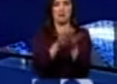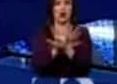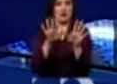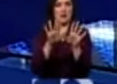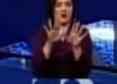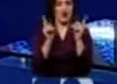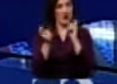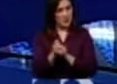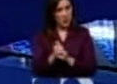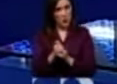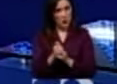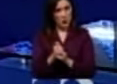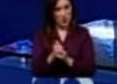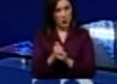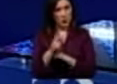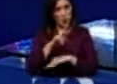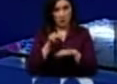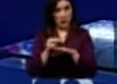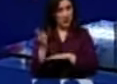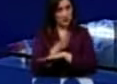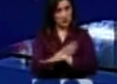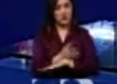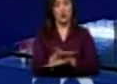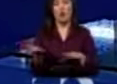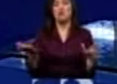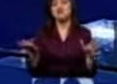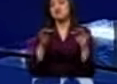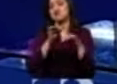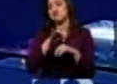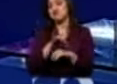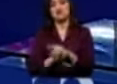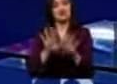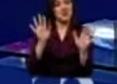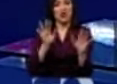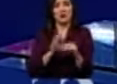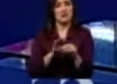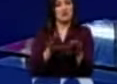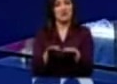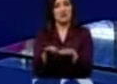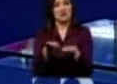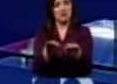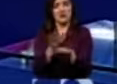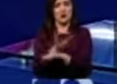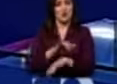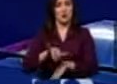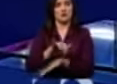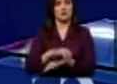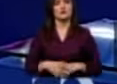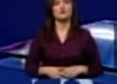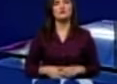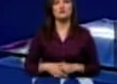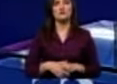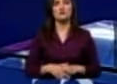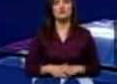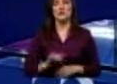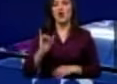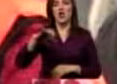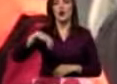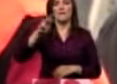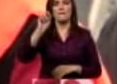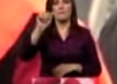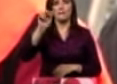van a volver a poner como estaban antes o simplemente las dejan como las cambiaron? Sí, la isla Marchena se